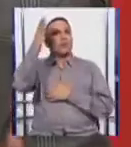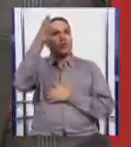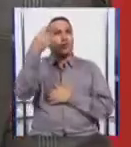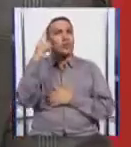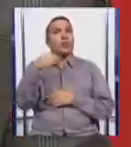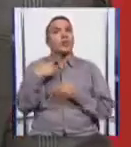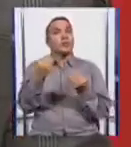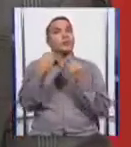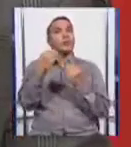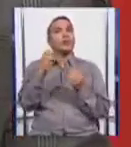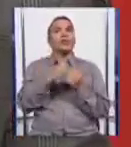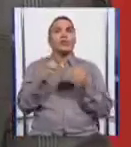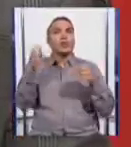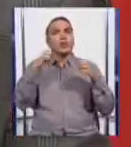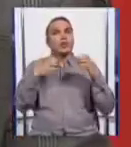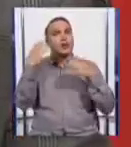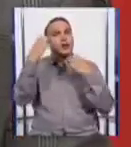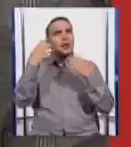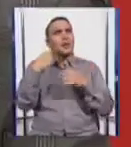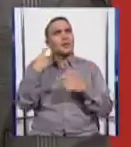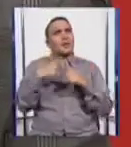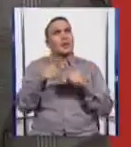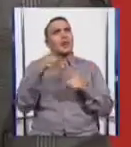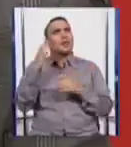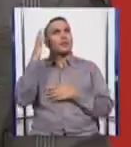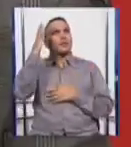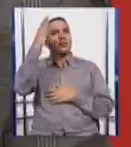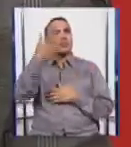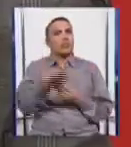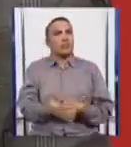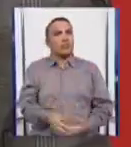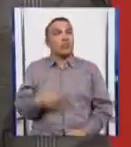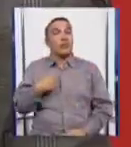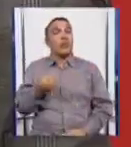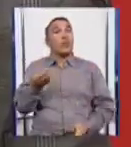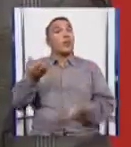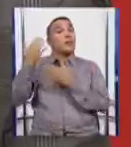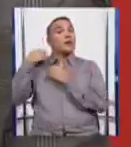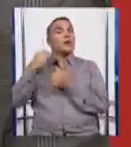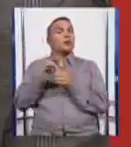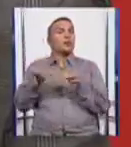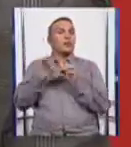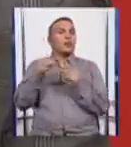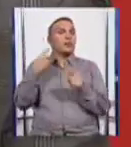en estrategia a hacer las estrategias a futuro. El pasado es importante, pero el pasado es